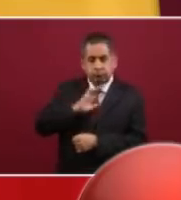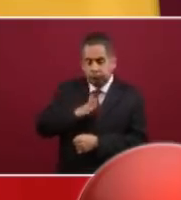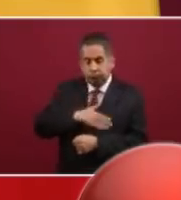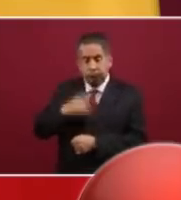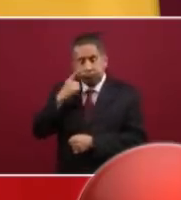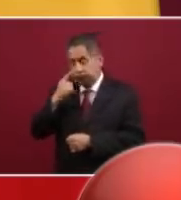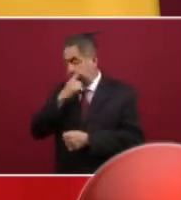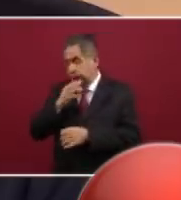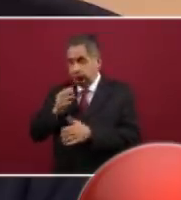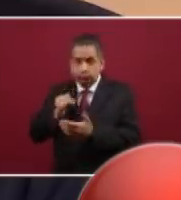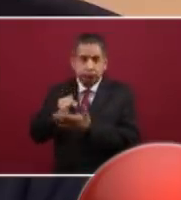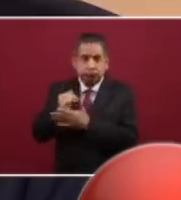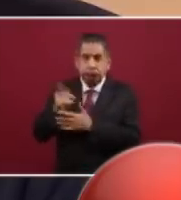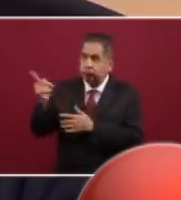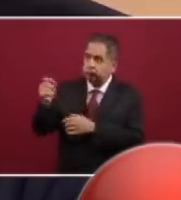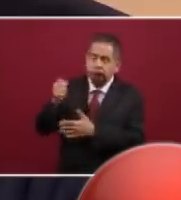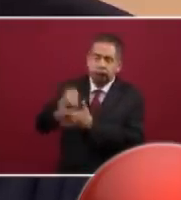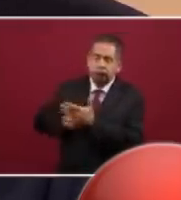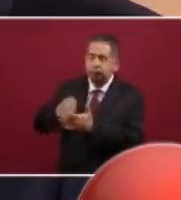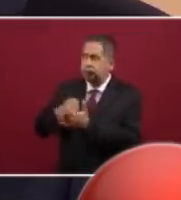democrático,